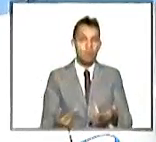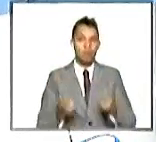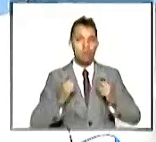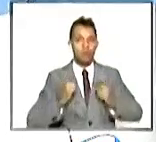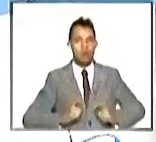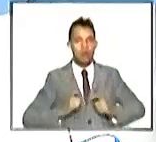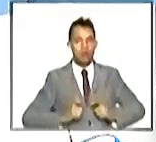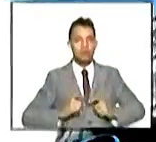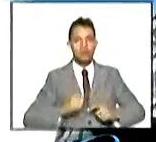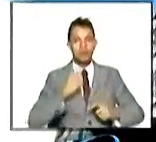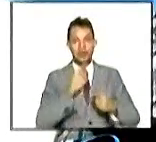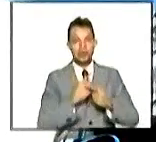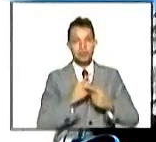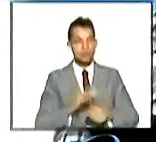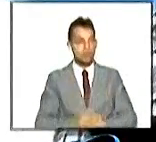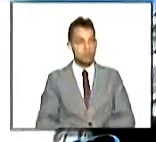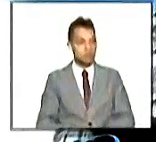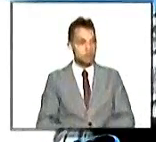linfático y demás.